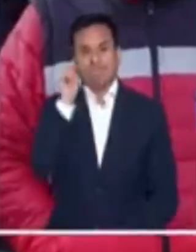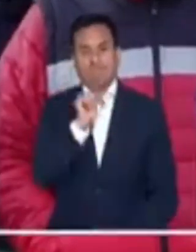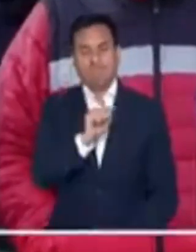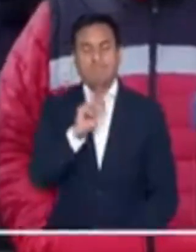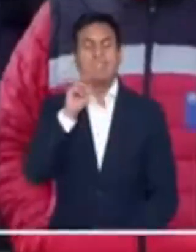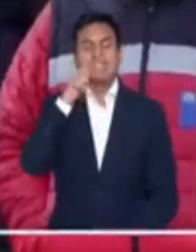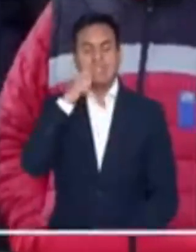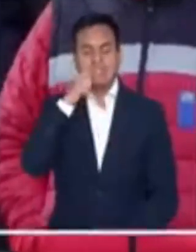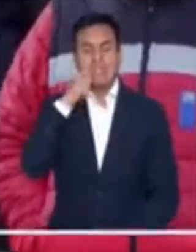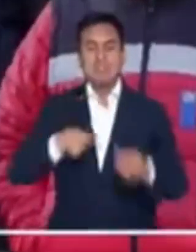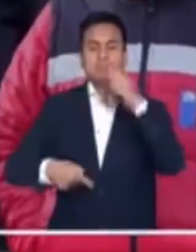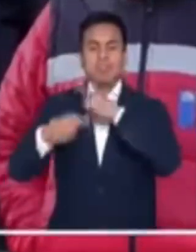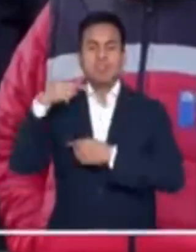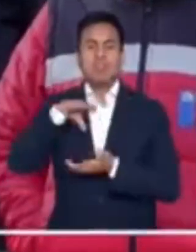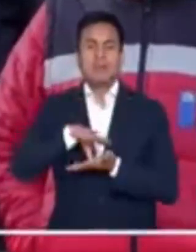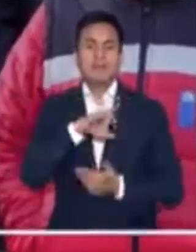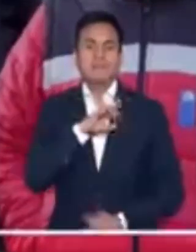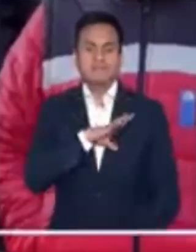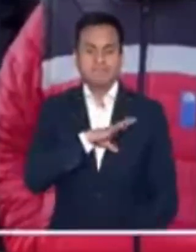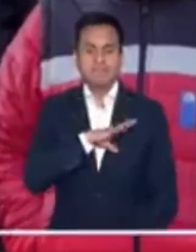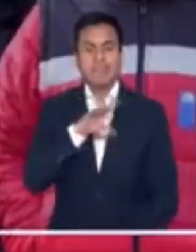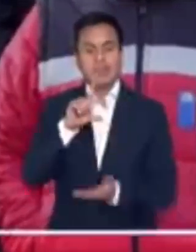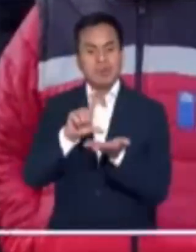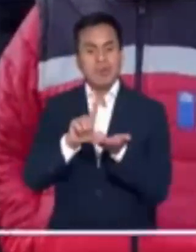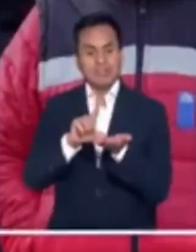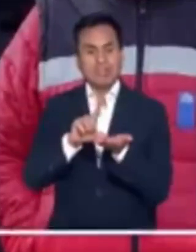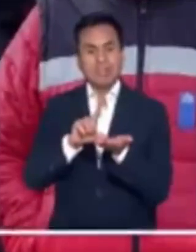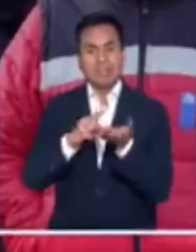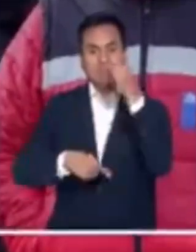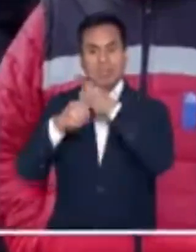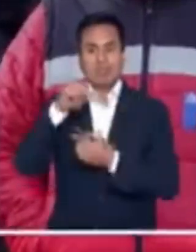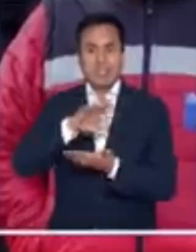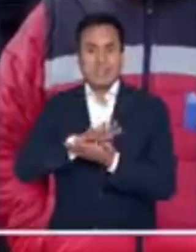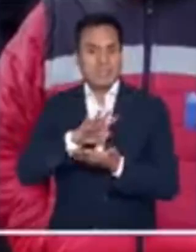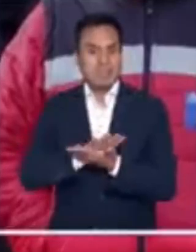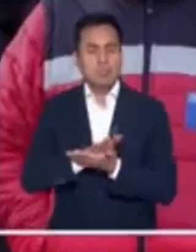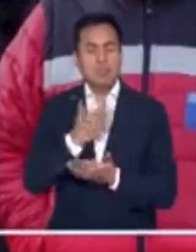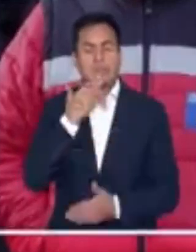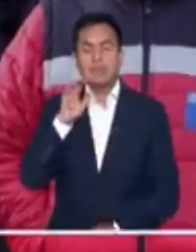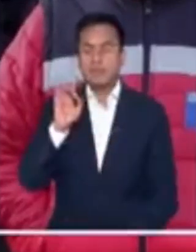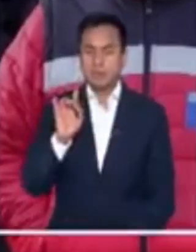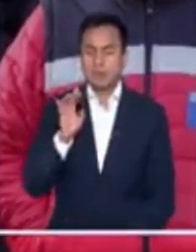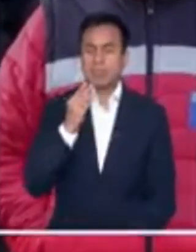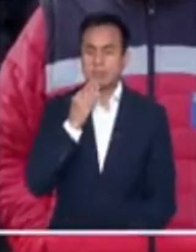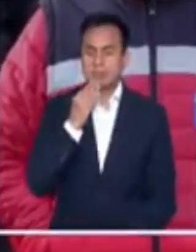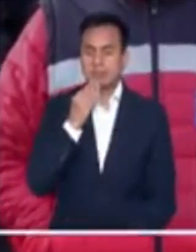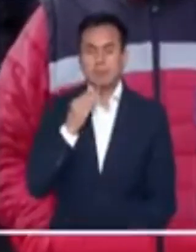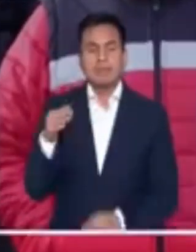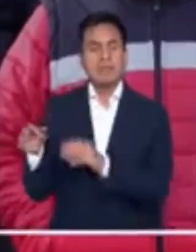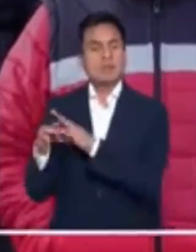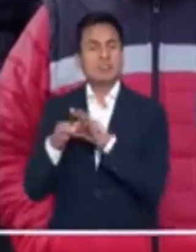lo que significa la historia de nuestro país. Este ha sido un lugar histórico de celebraciones, pero también de dolor, y en